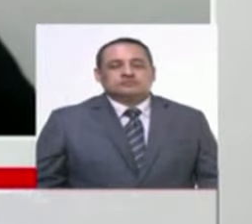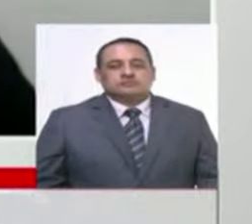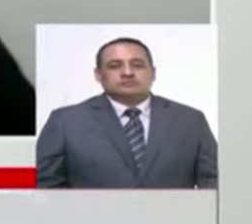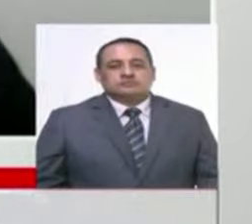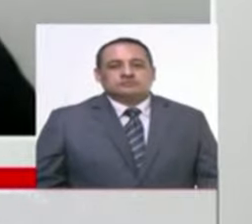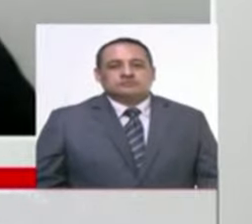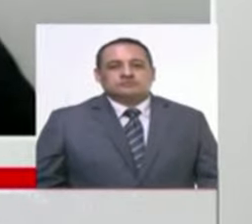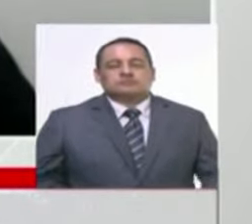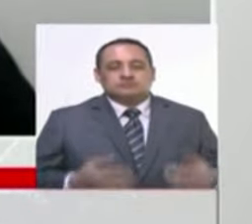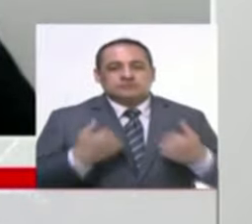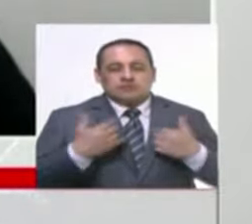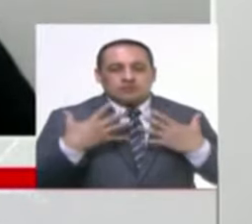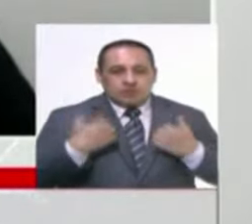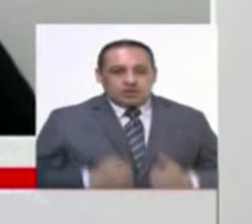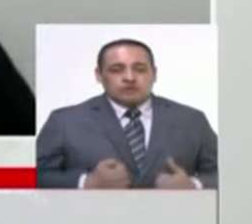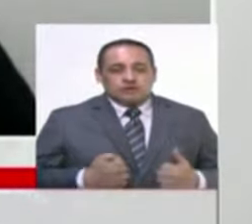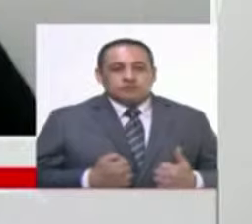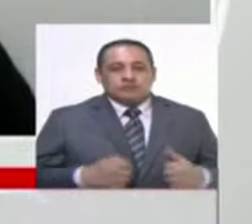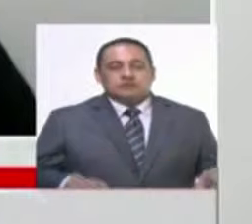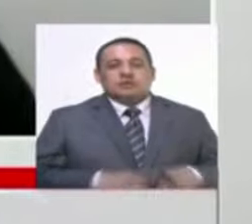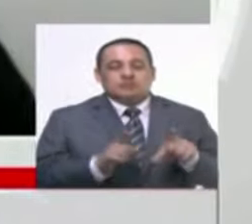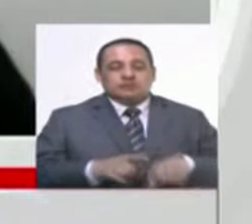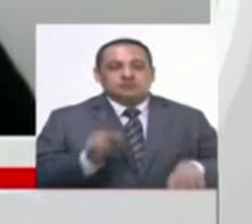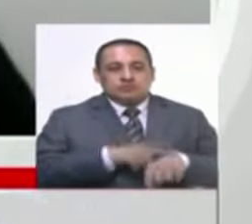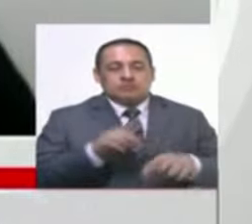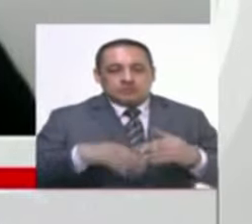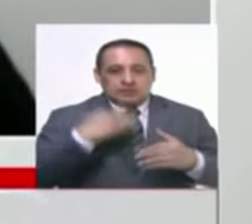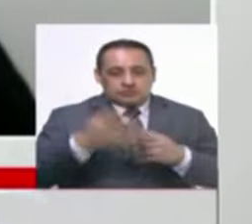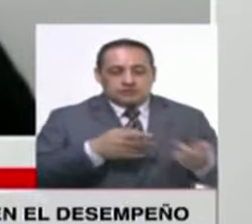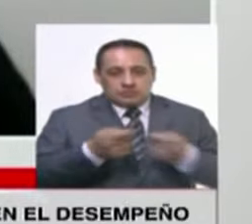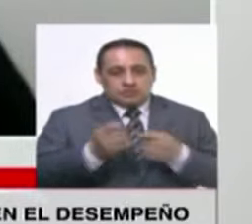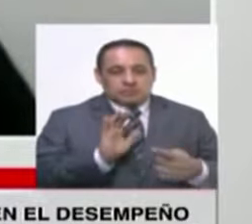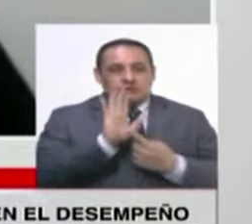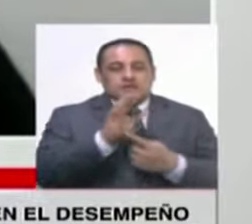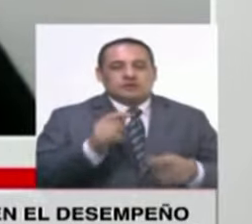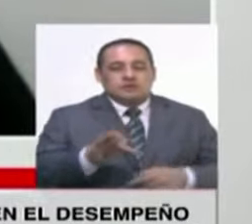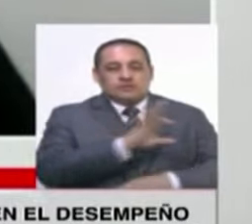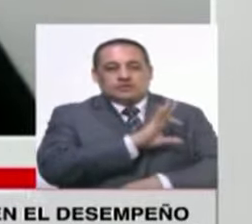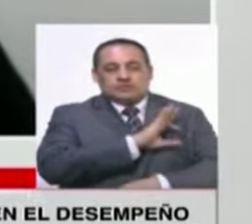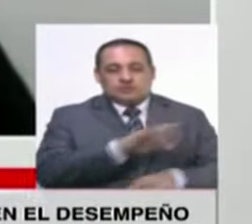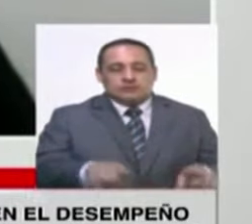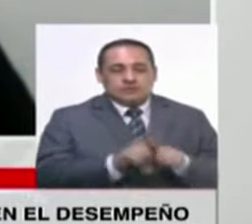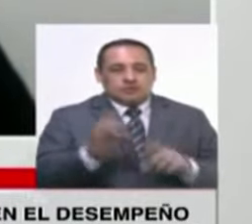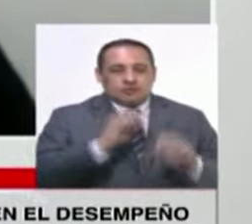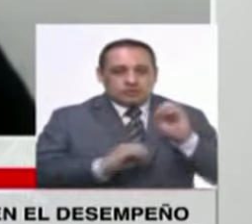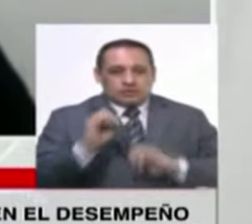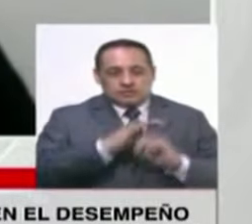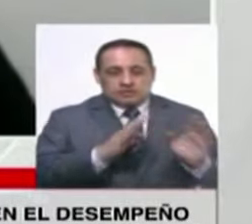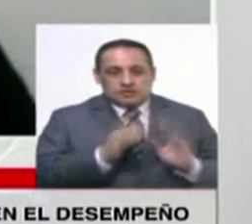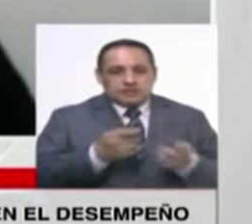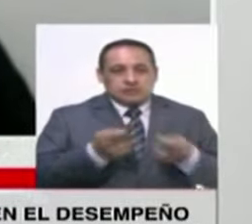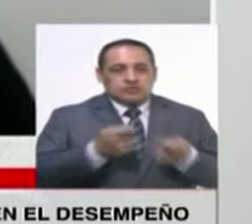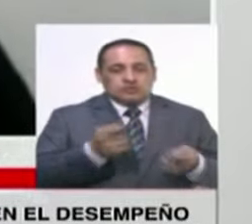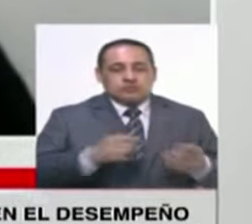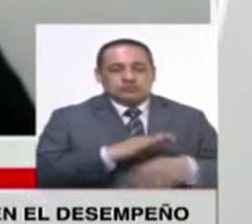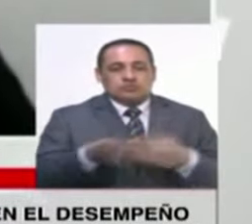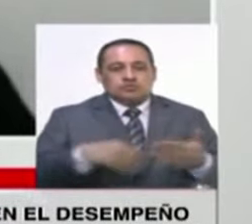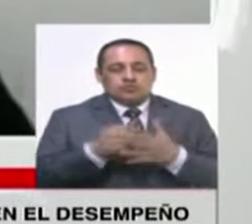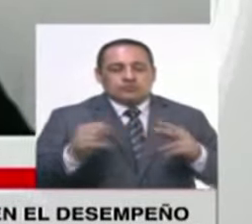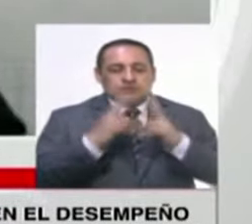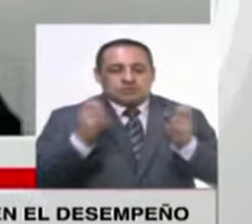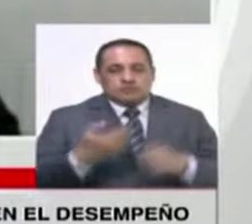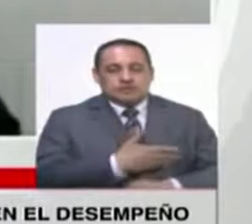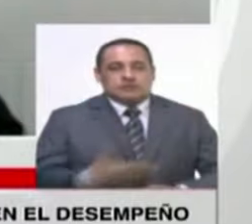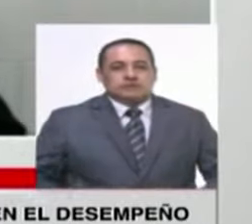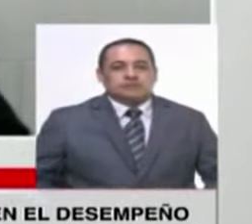Eso lo tiene mi abogado defensor y en su momento estará tramitando ante el Ministerio Correcto. Público. Ya él está organizando y está gestionando ese tema,